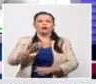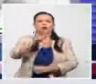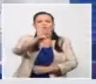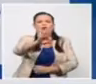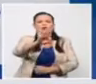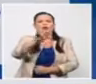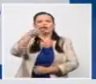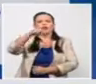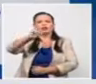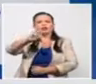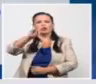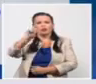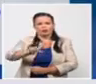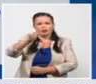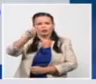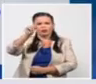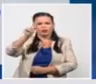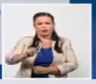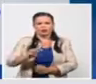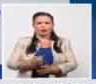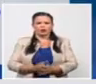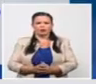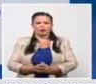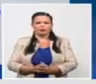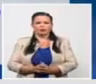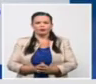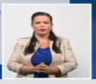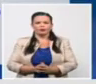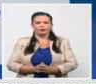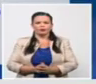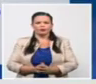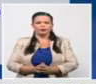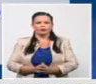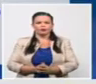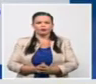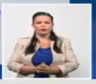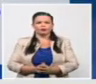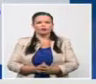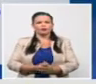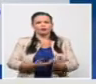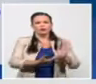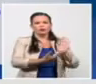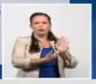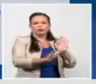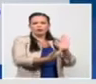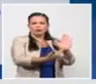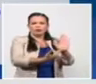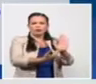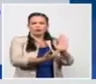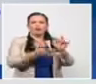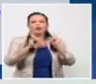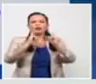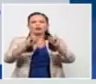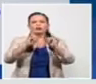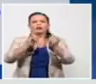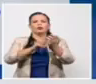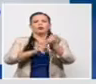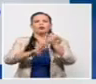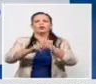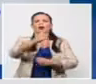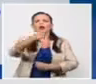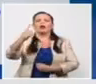816 pacientes diagnosticados con la COVID-19. Aquí tenemos la residencia por provincias de cada uno de